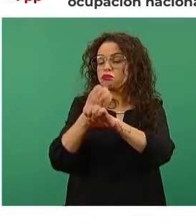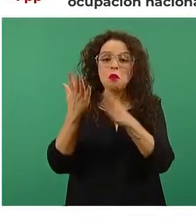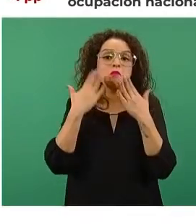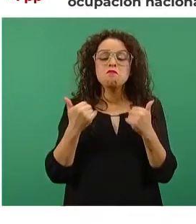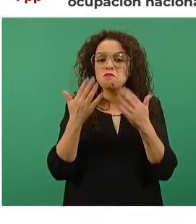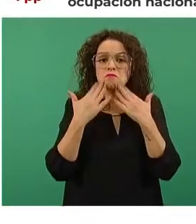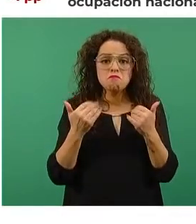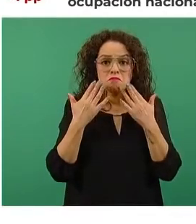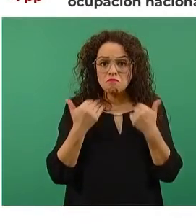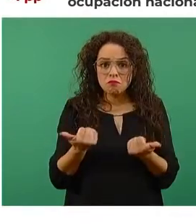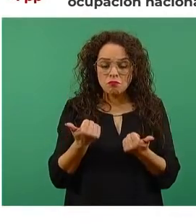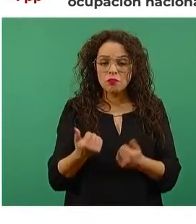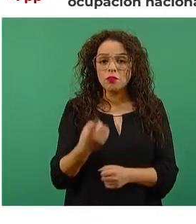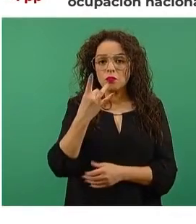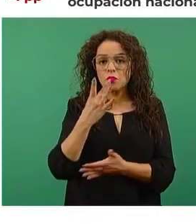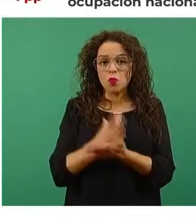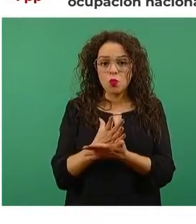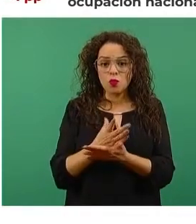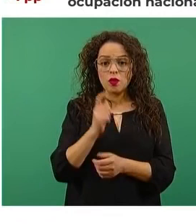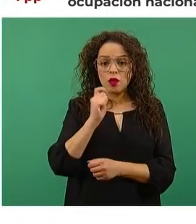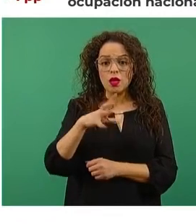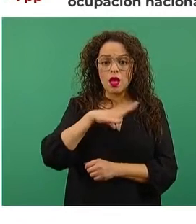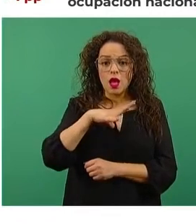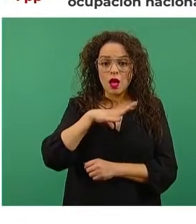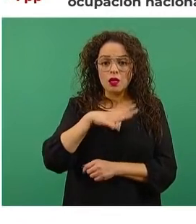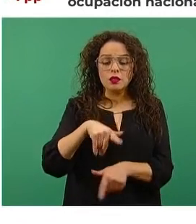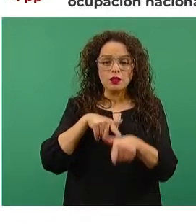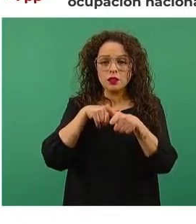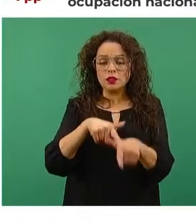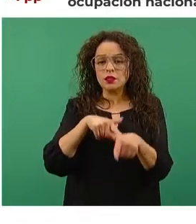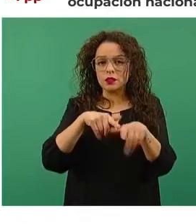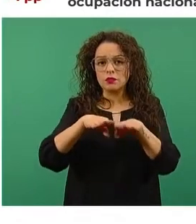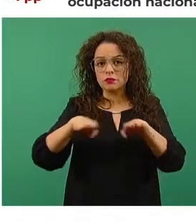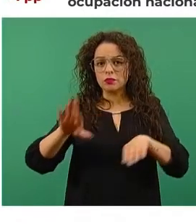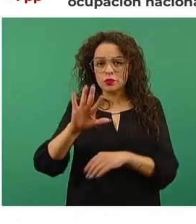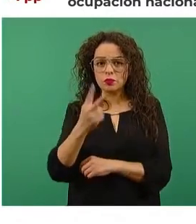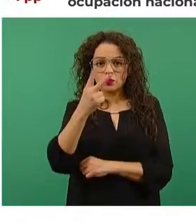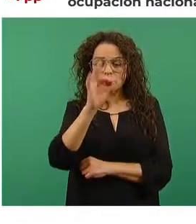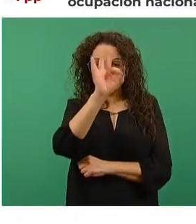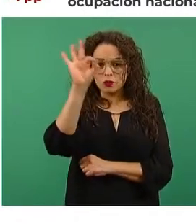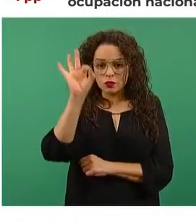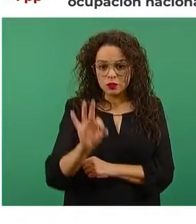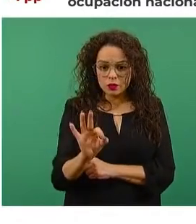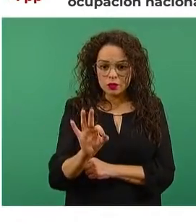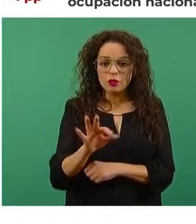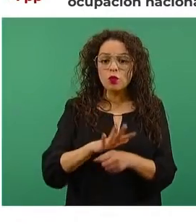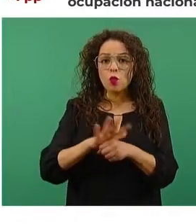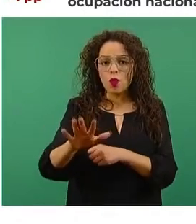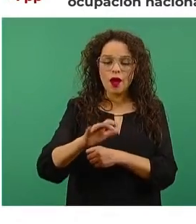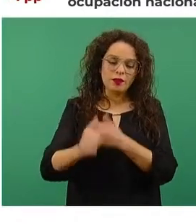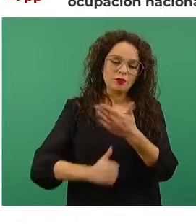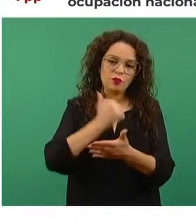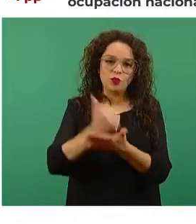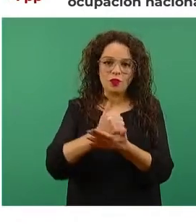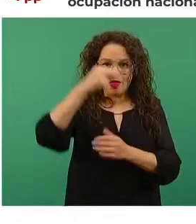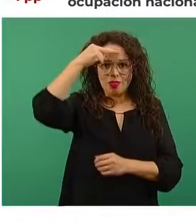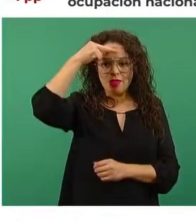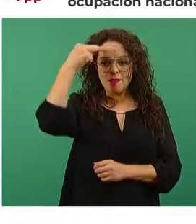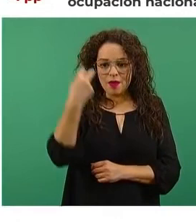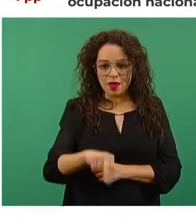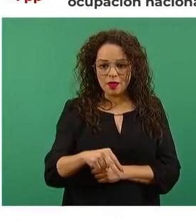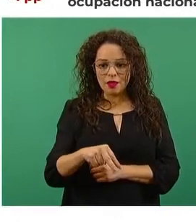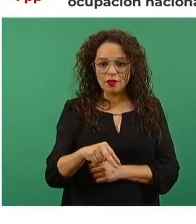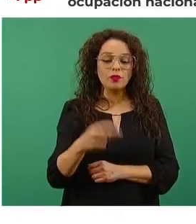ocupación. Teníamos solamente una entidad federativa que se mantiene con un 52% de ocupación, que es la Ciudad de México, en este